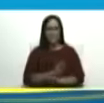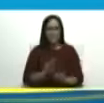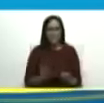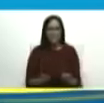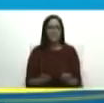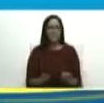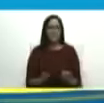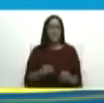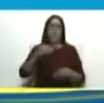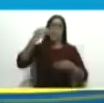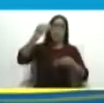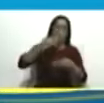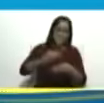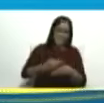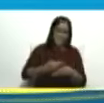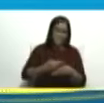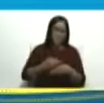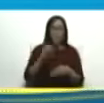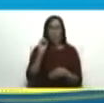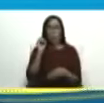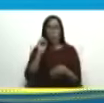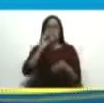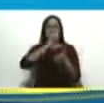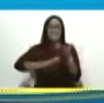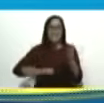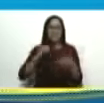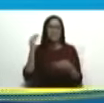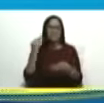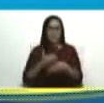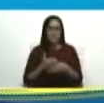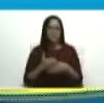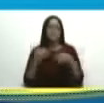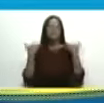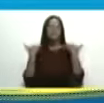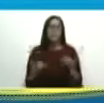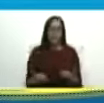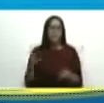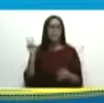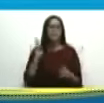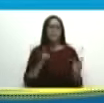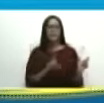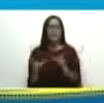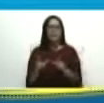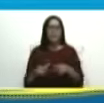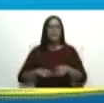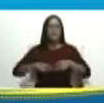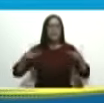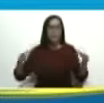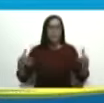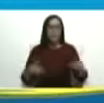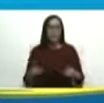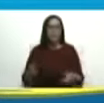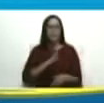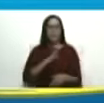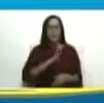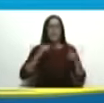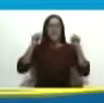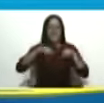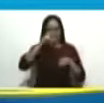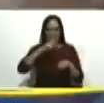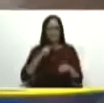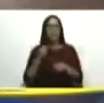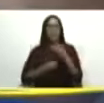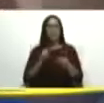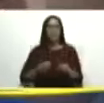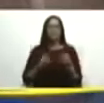con sanciones o sin sanciones, ya Venezuela está preparada para crecer con esfuerzo propio y este año va a ser